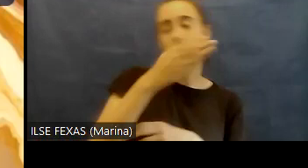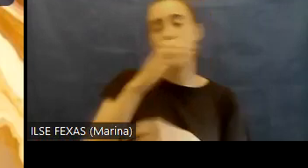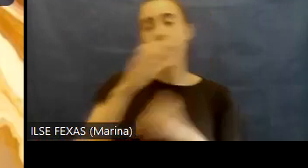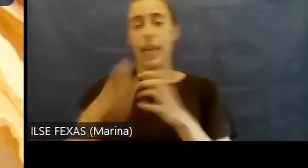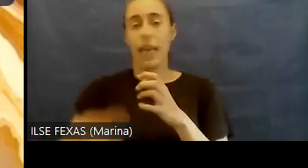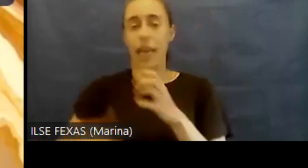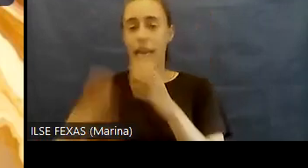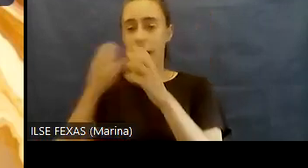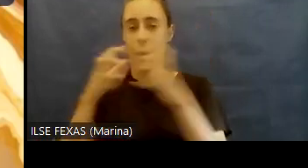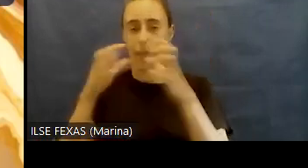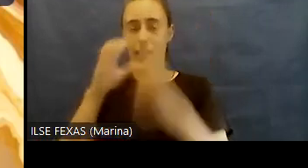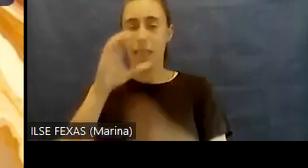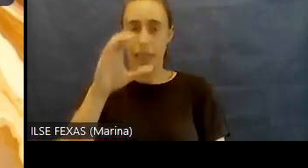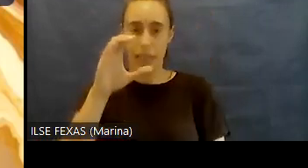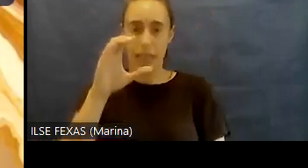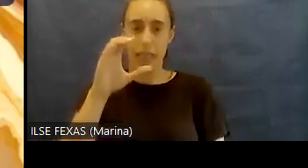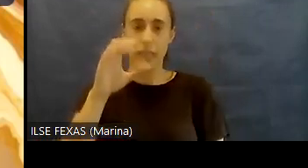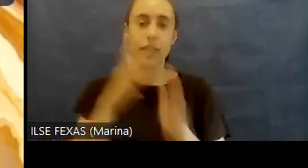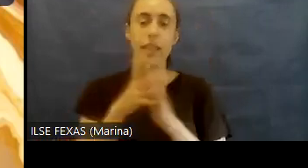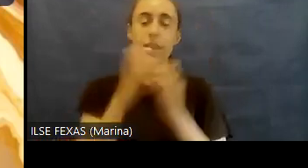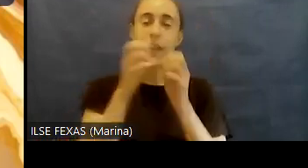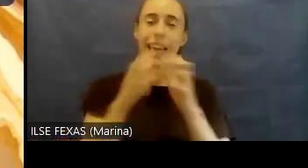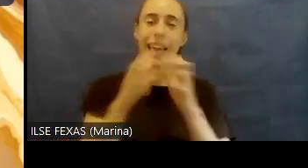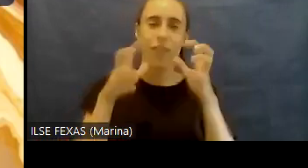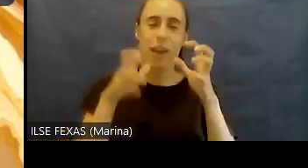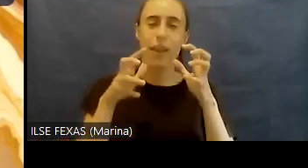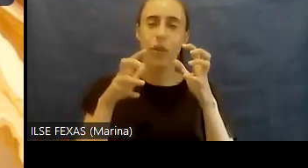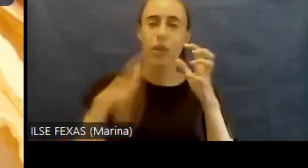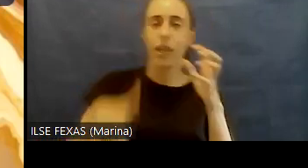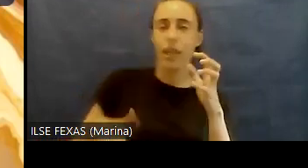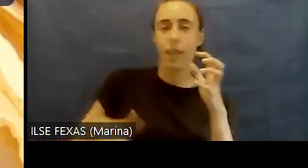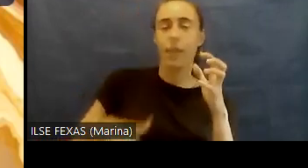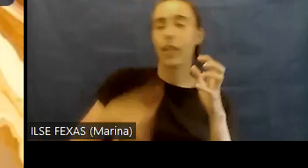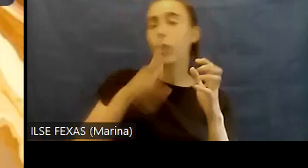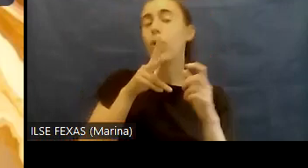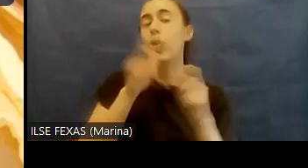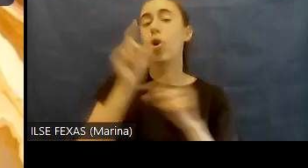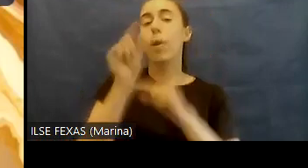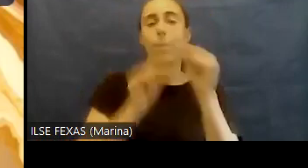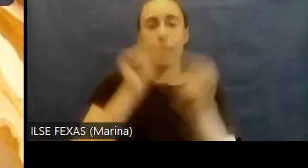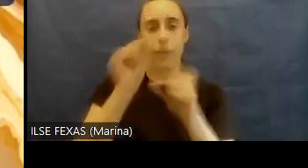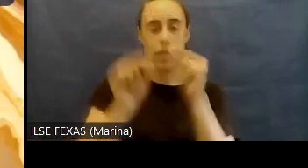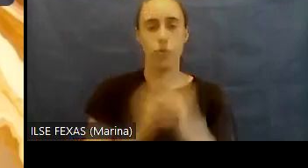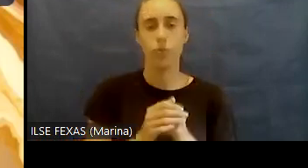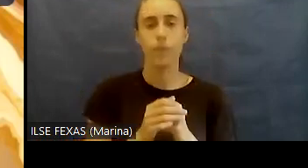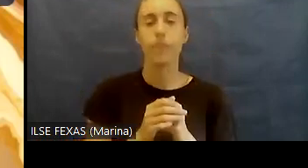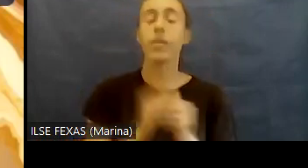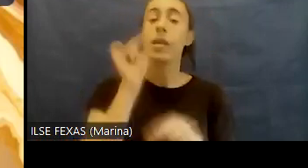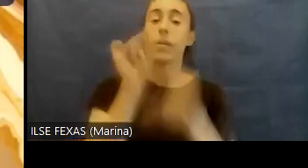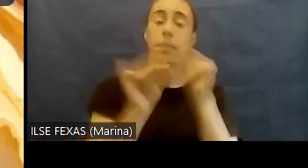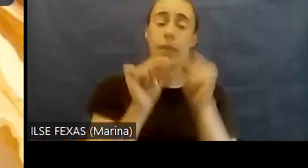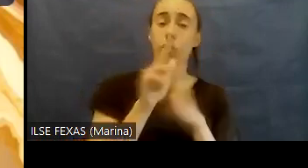esteatosis, nos plantamos en una inflamación a nivel hepático producido ya por el virus de la hepatitis B y el virus de la hepatitis C.